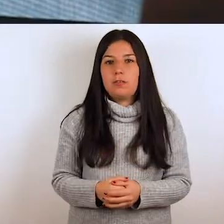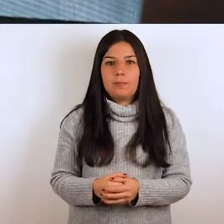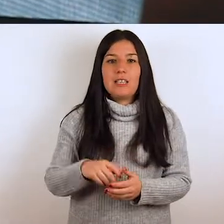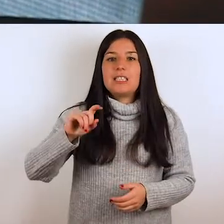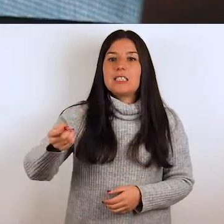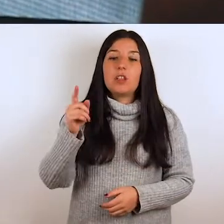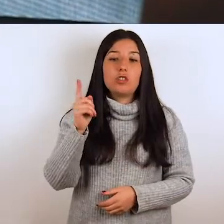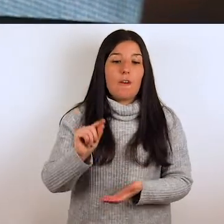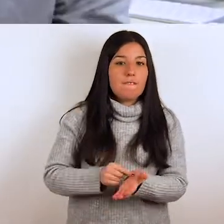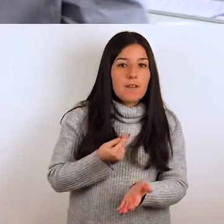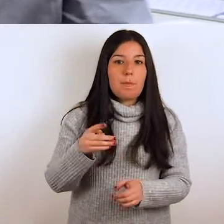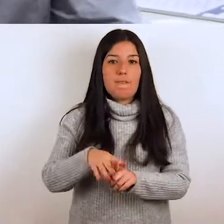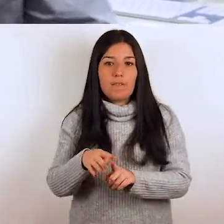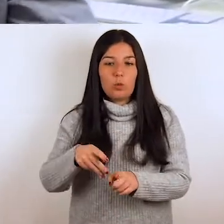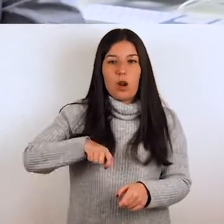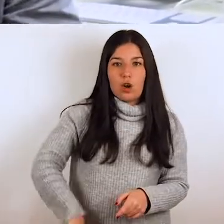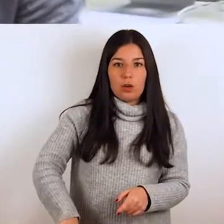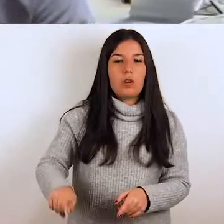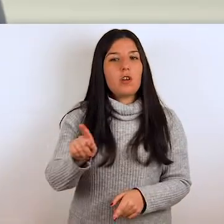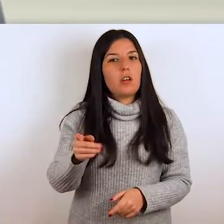somos todo un equipo trabajando detrás día a día.